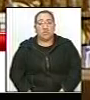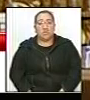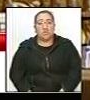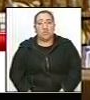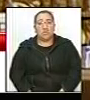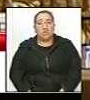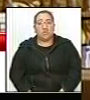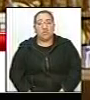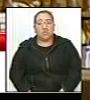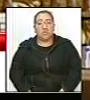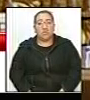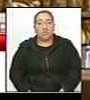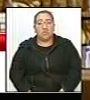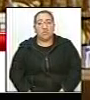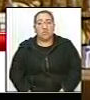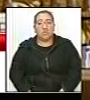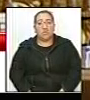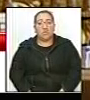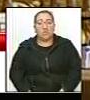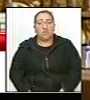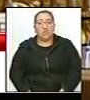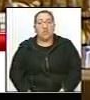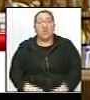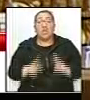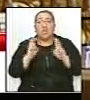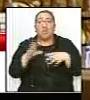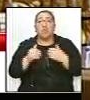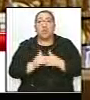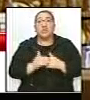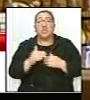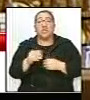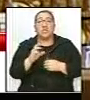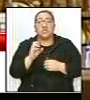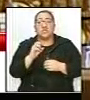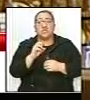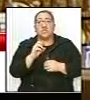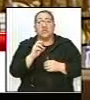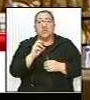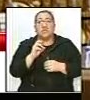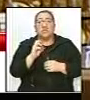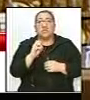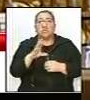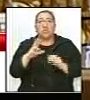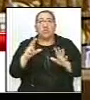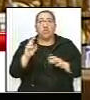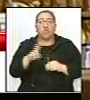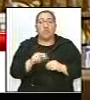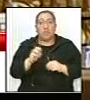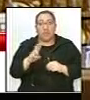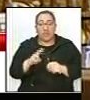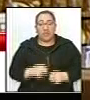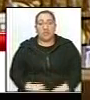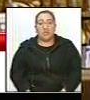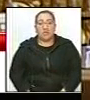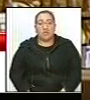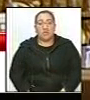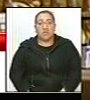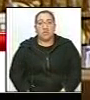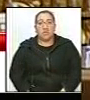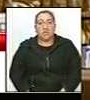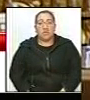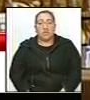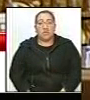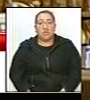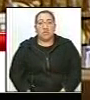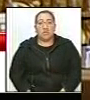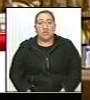pueda extender el plazo de vigencia del Decreto de Urgencia 058. De hecho, se extendió hasta el 2020. Pero también en el marco de